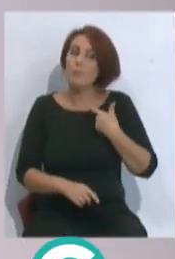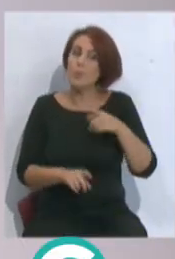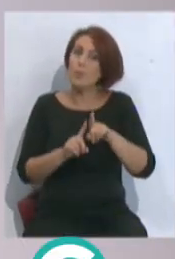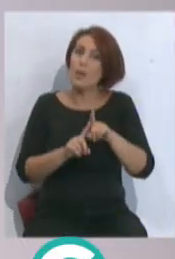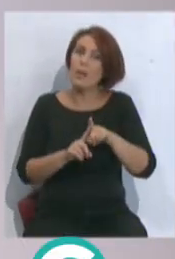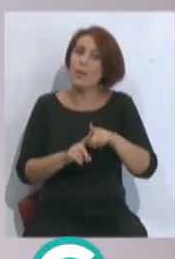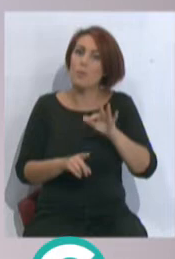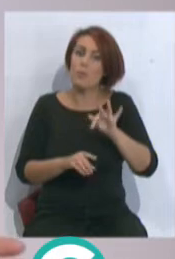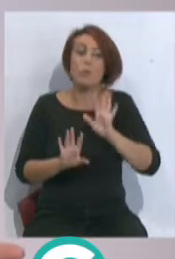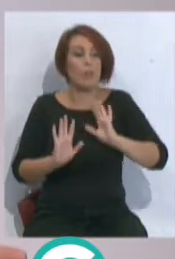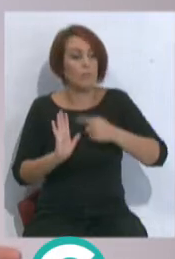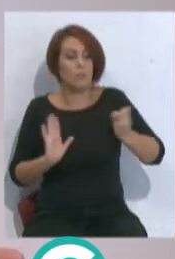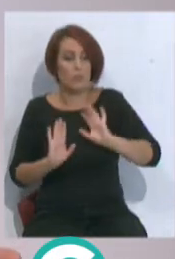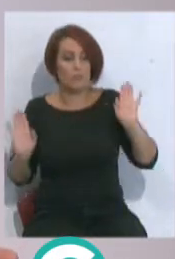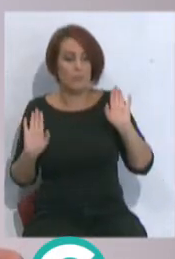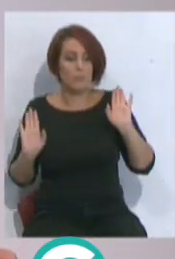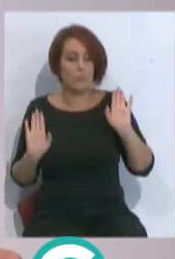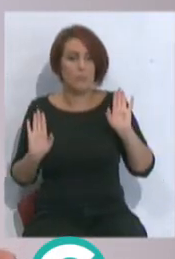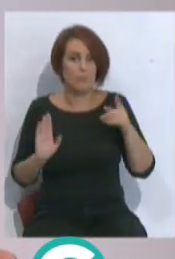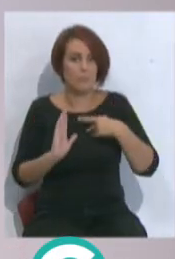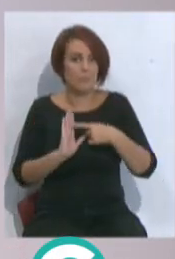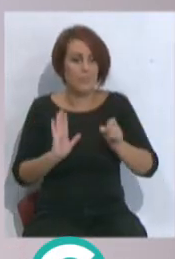te llevas ya prácticamente... se lo quito, tú se lo quito. Claro, claro.